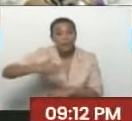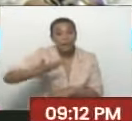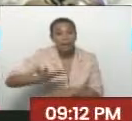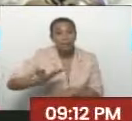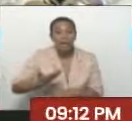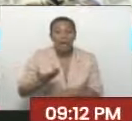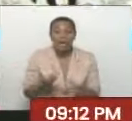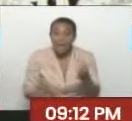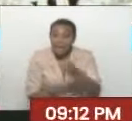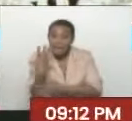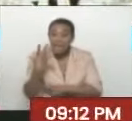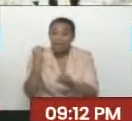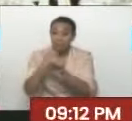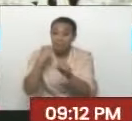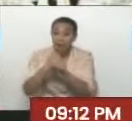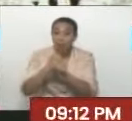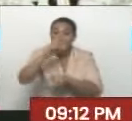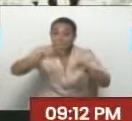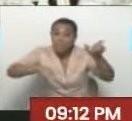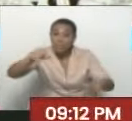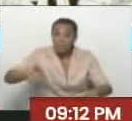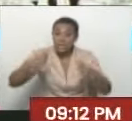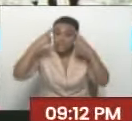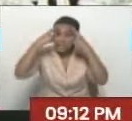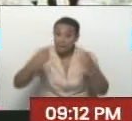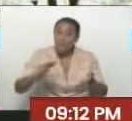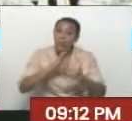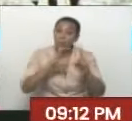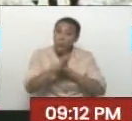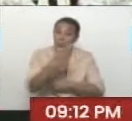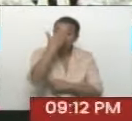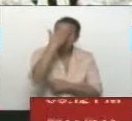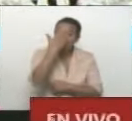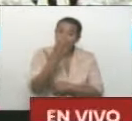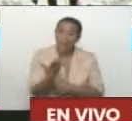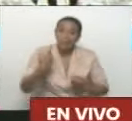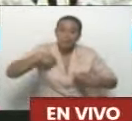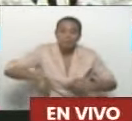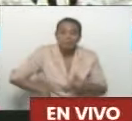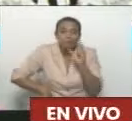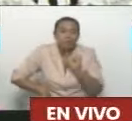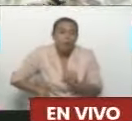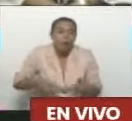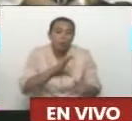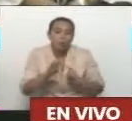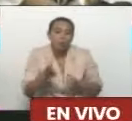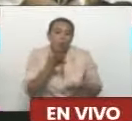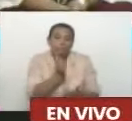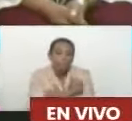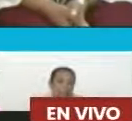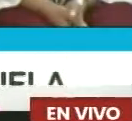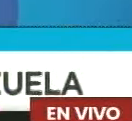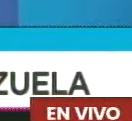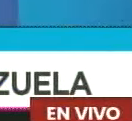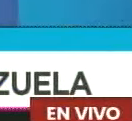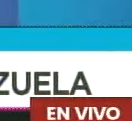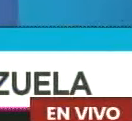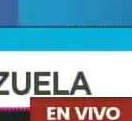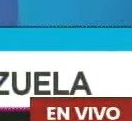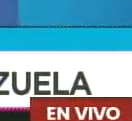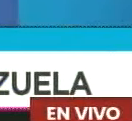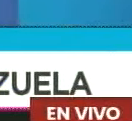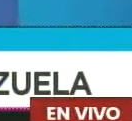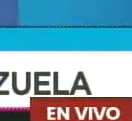generar trabajo para los músicos y ese es un espacio que se puede aprovechar, pues, cómo no, por los cultores y todo eso. Aprobado, vámonos